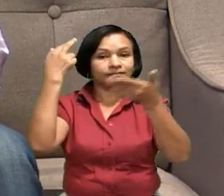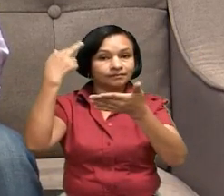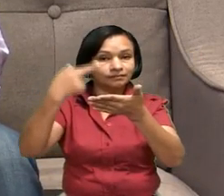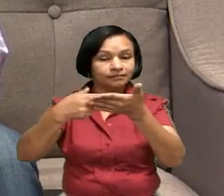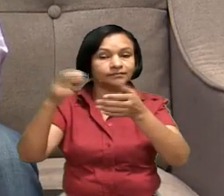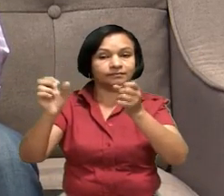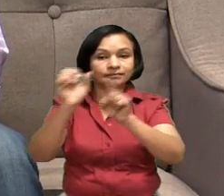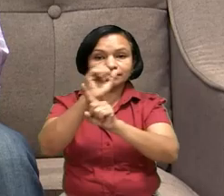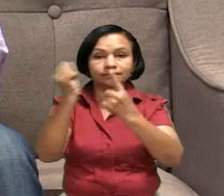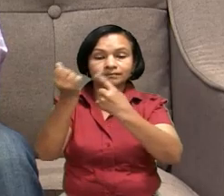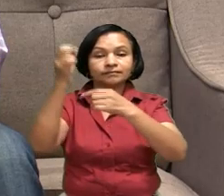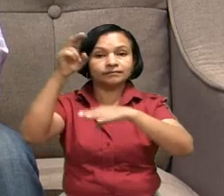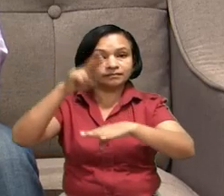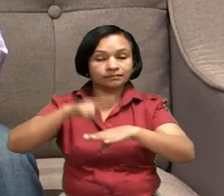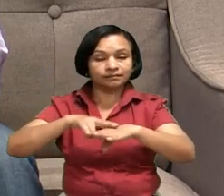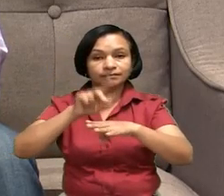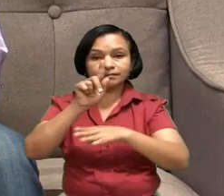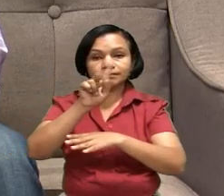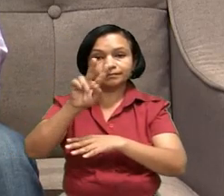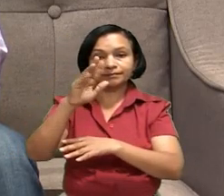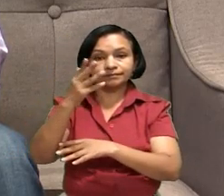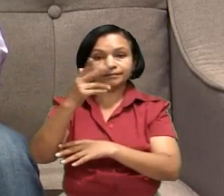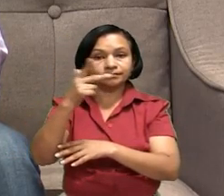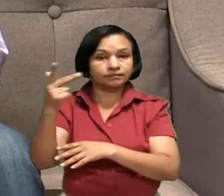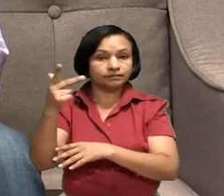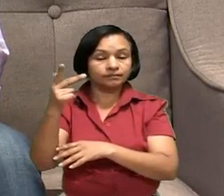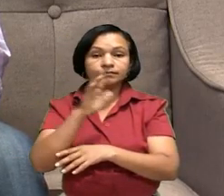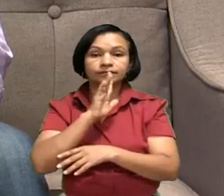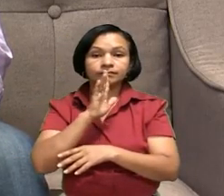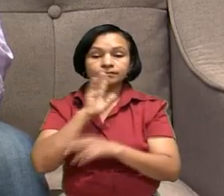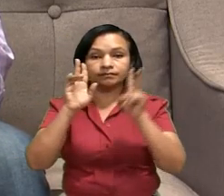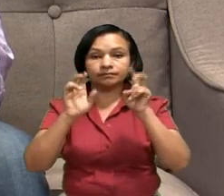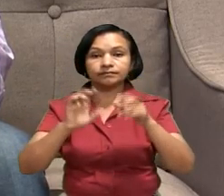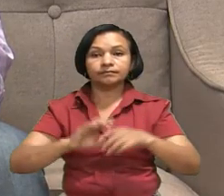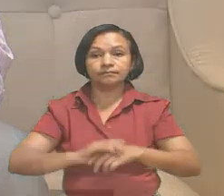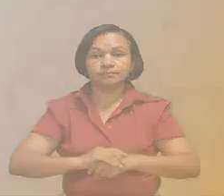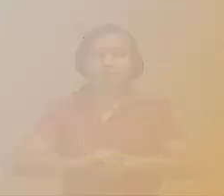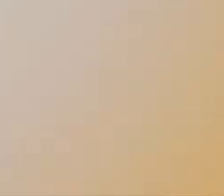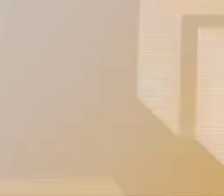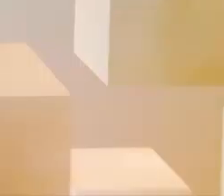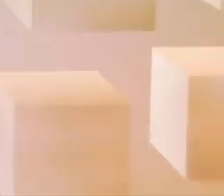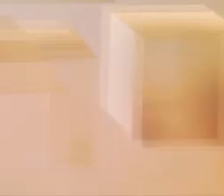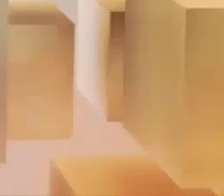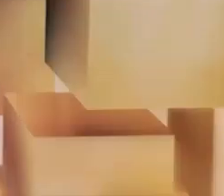asamblea nacional y en el canal parlamentario en su programa desde el parlamento pues estamos conversando de este tema ya volvemos